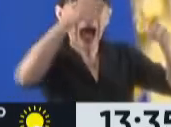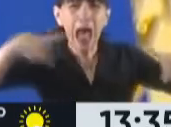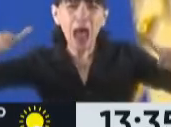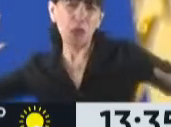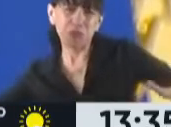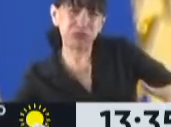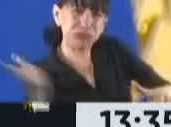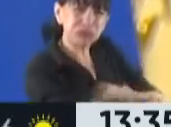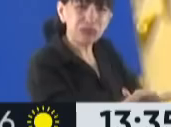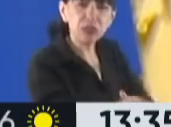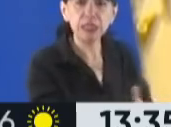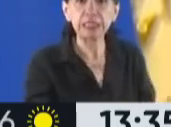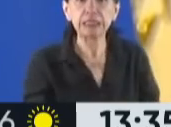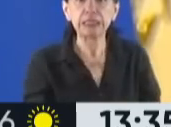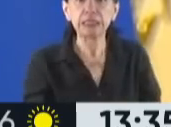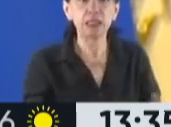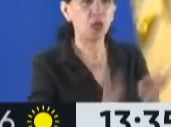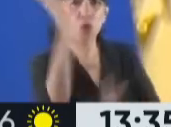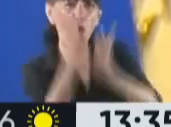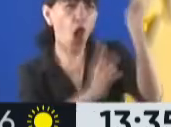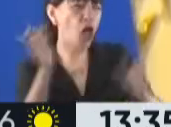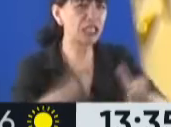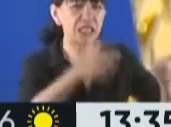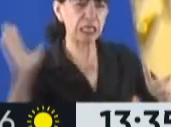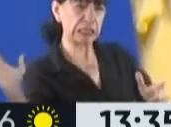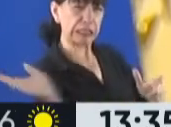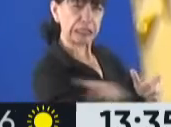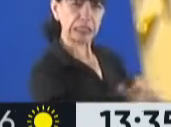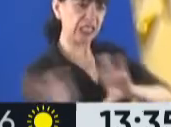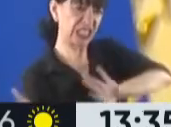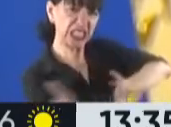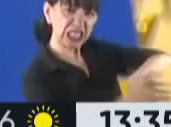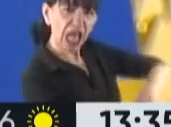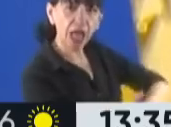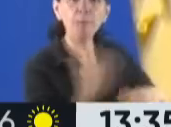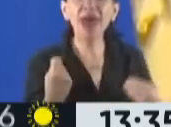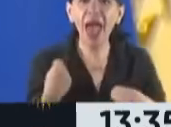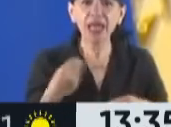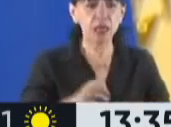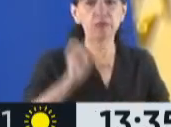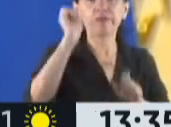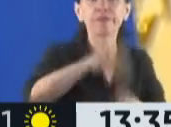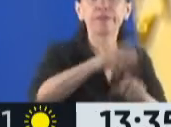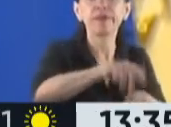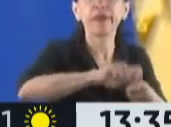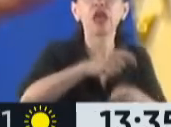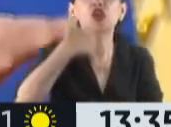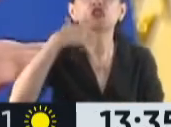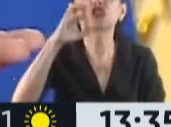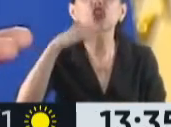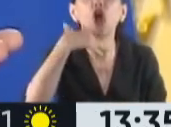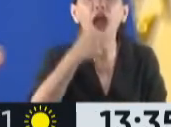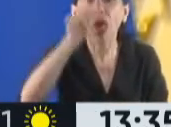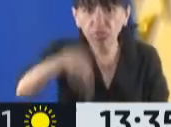de terminar con las selvas y con los bosques para sembrar soja es un remedio que genera enfermedad, si